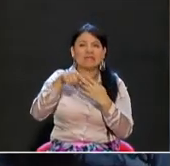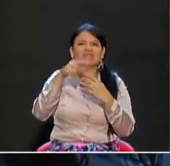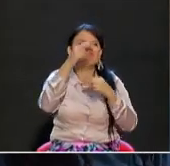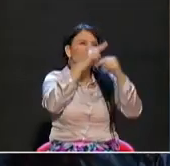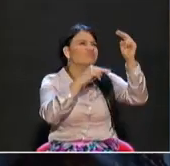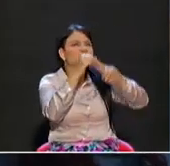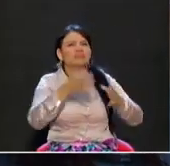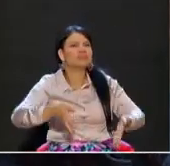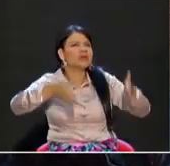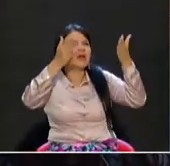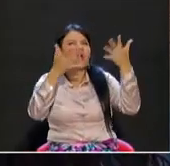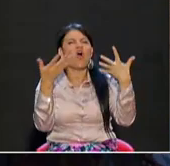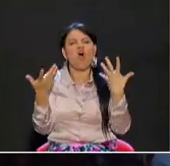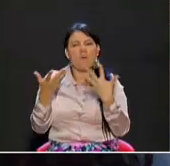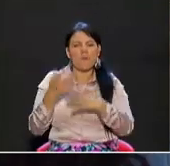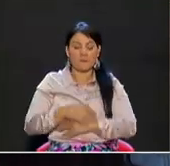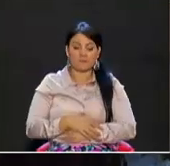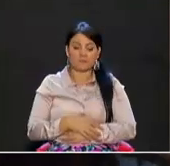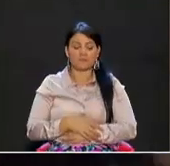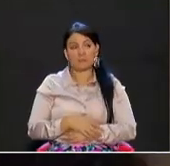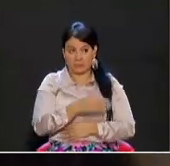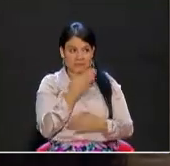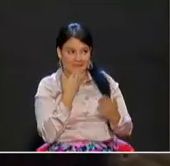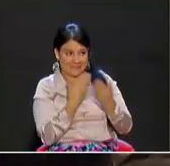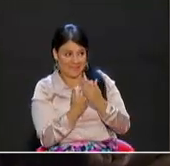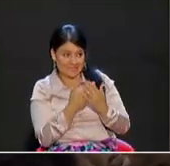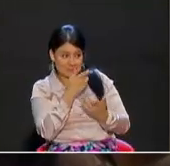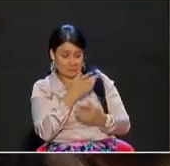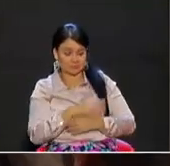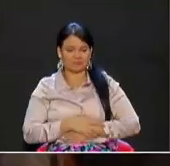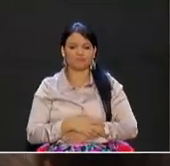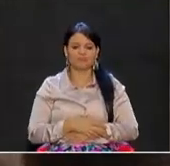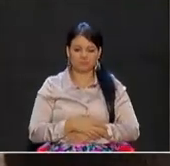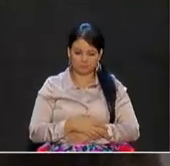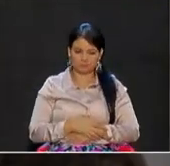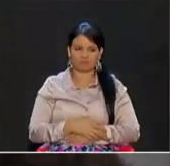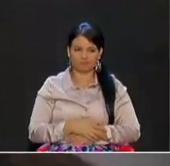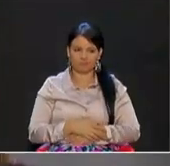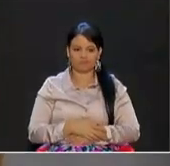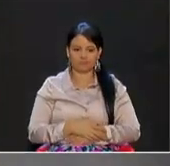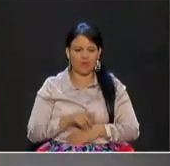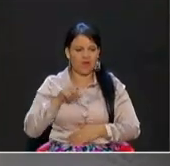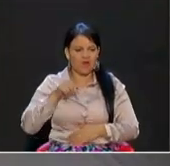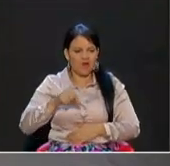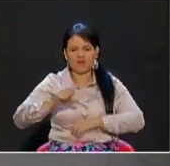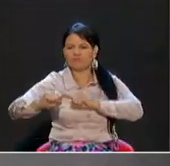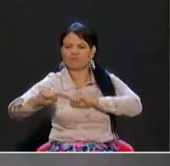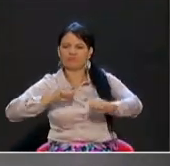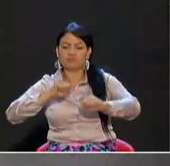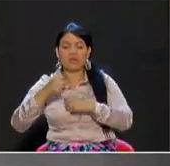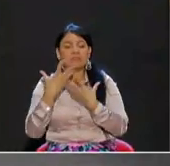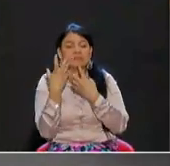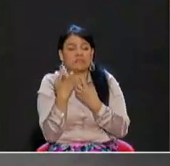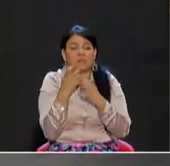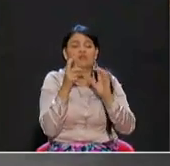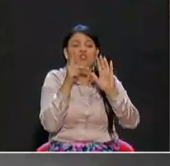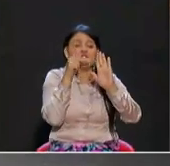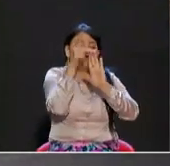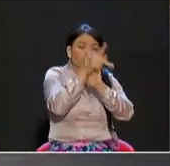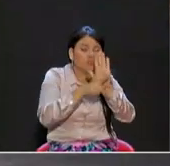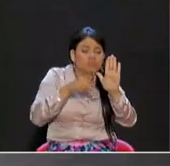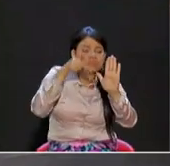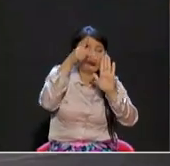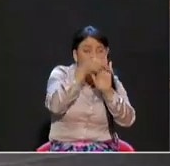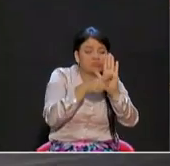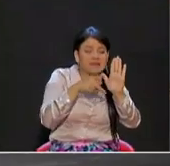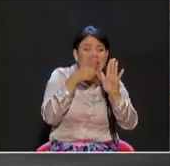juan carlos gracias por su pregunta vamos a trabajar para hacer realidad el ferrocarril de antioquia entre caldas y